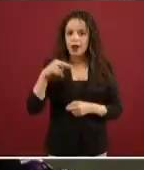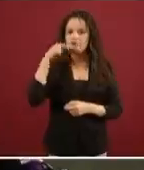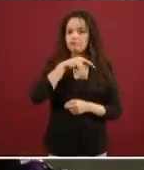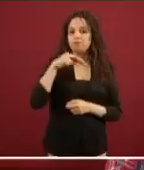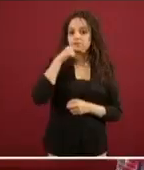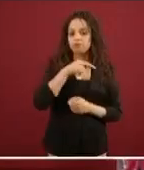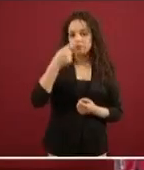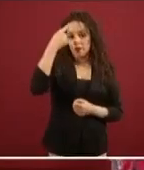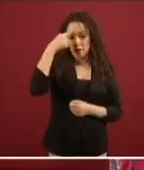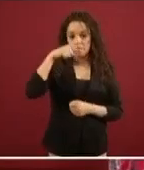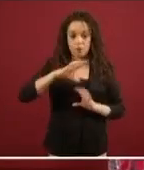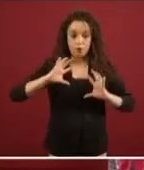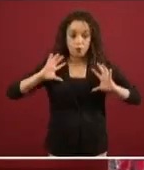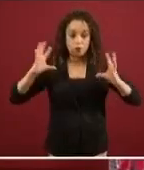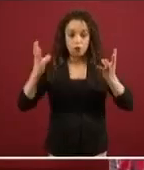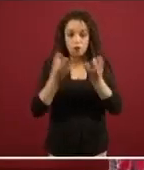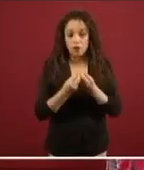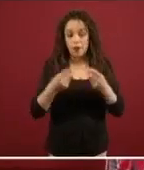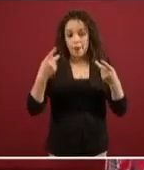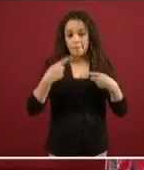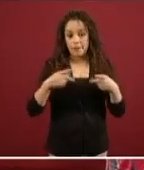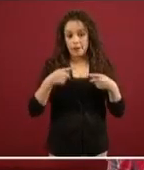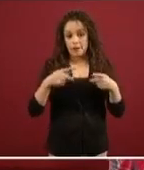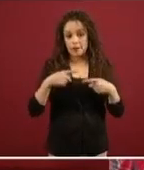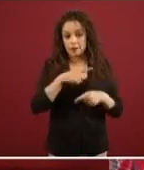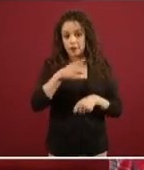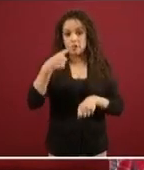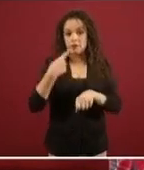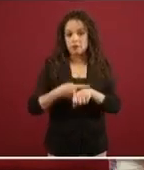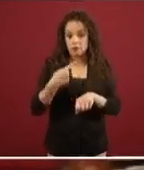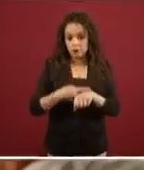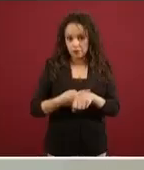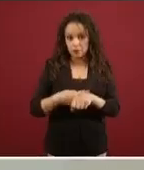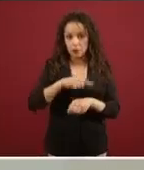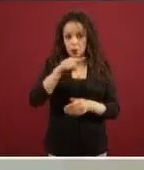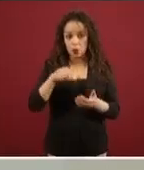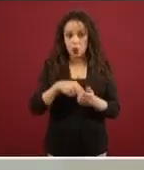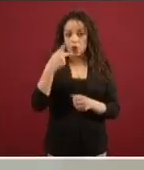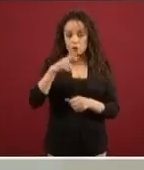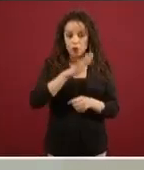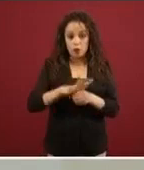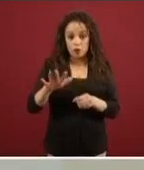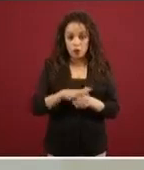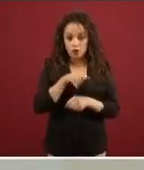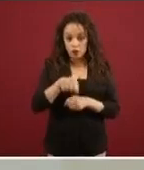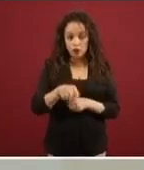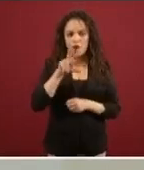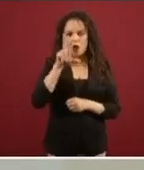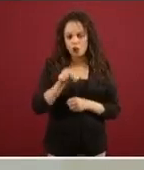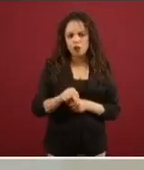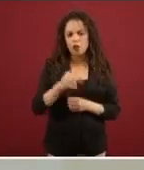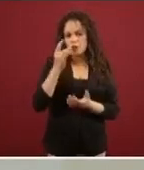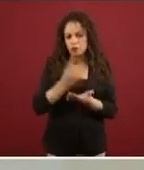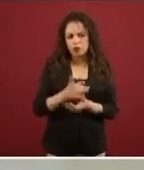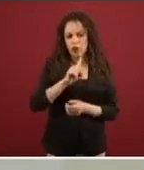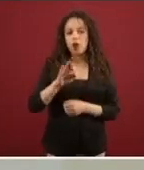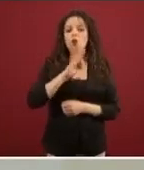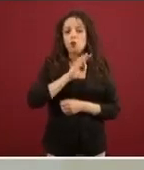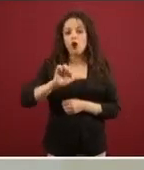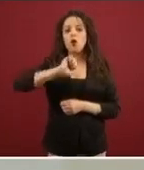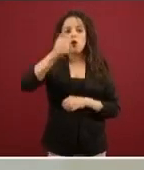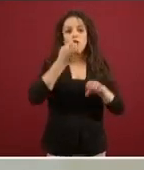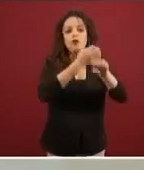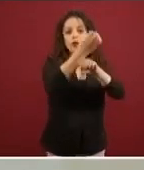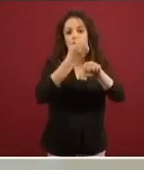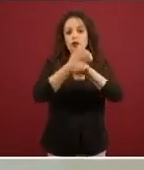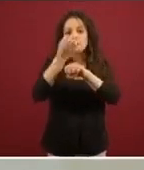pacientes que se concentran o que se refieren no solo de unidades de su localidad, sino también de estados vecinos. Entonces, una vez que el laboratorio procesa